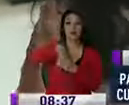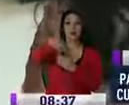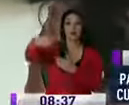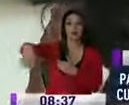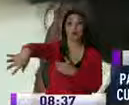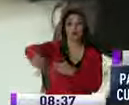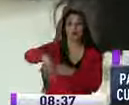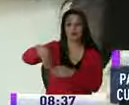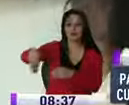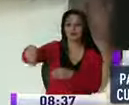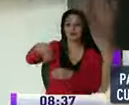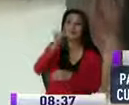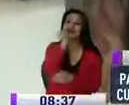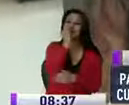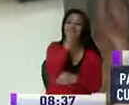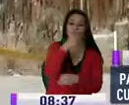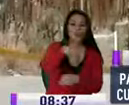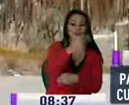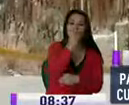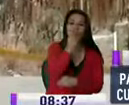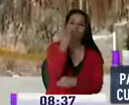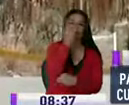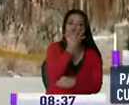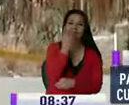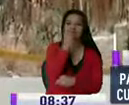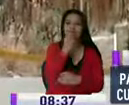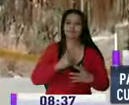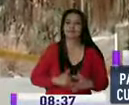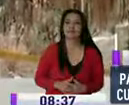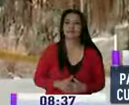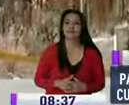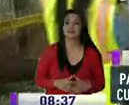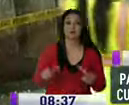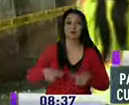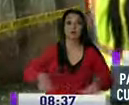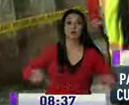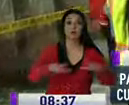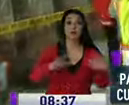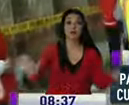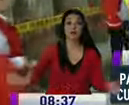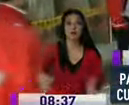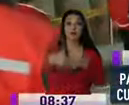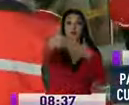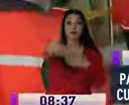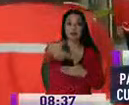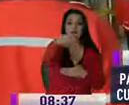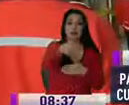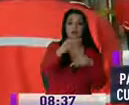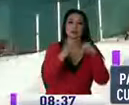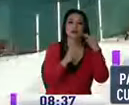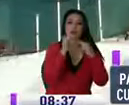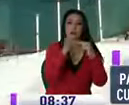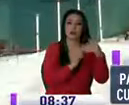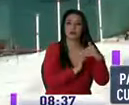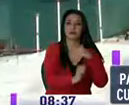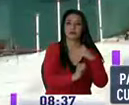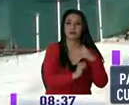los jardines y eso, muy, muy lindo. Los espacios de obra que se encuentran aún cerrados es donde se están construyendo.